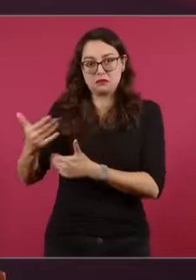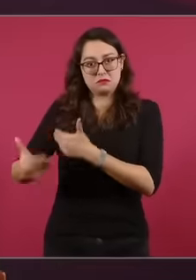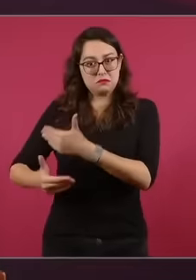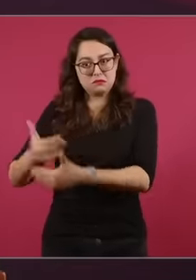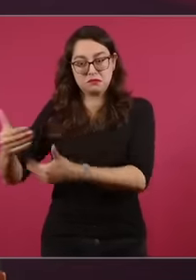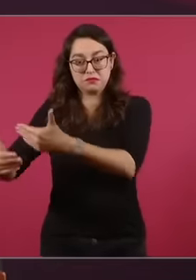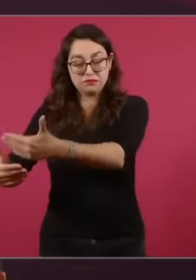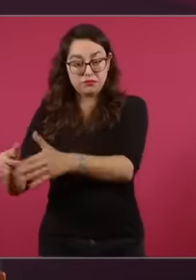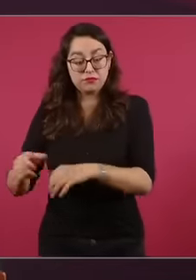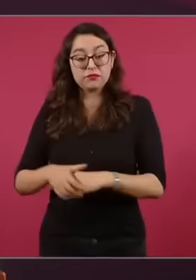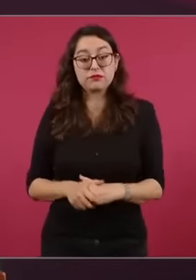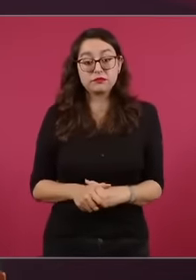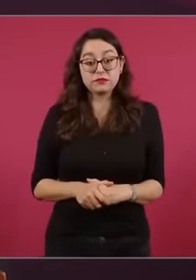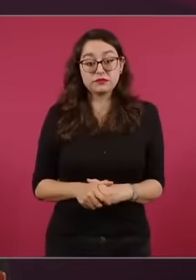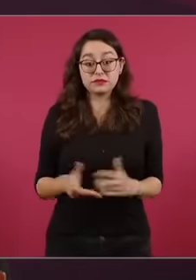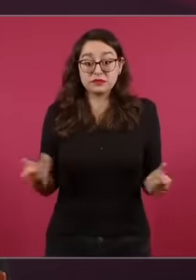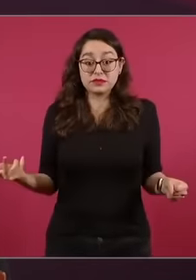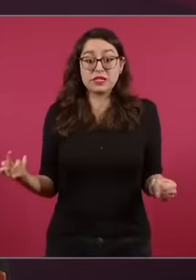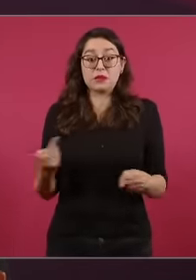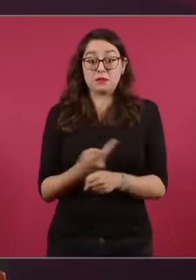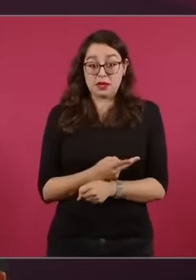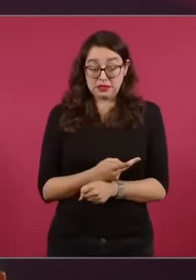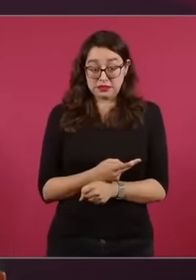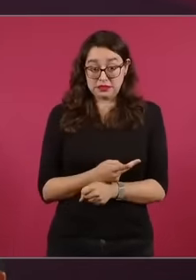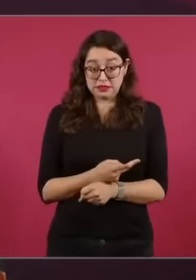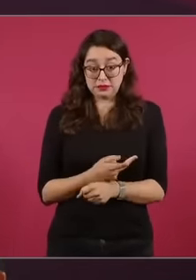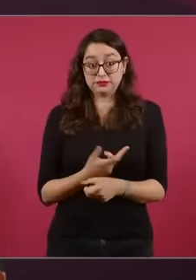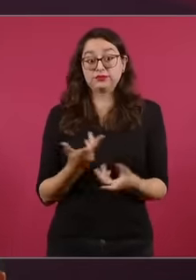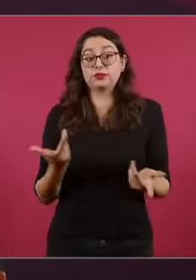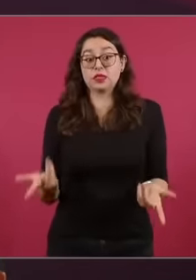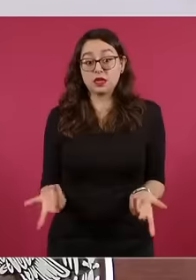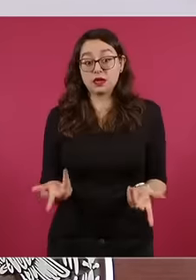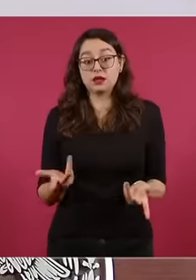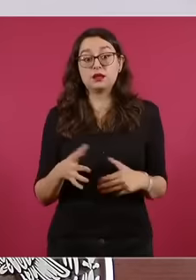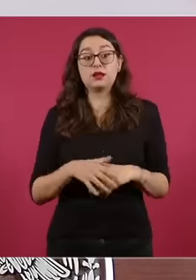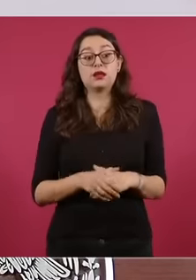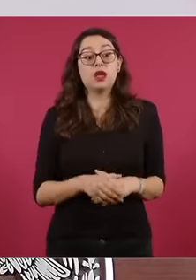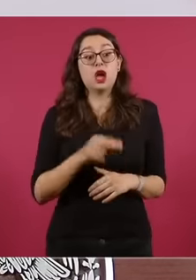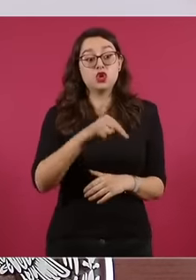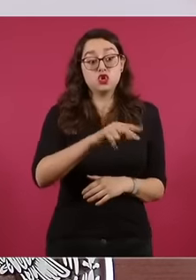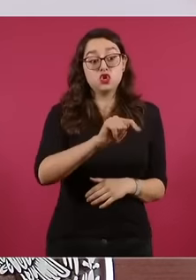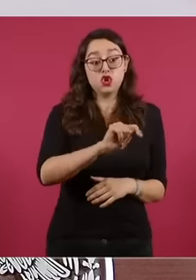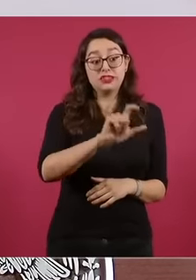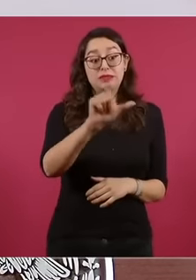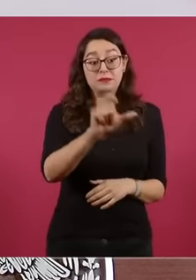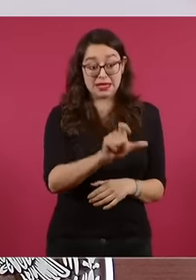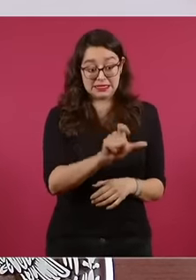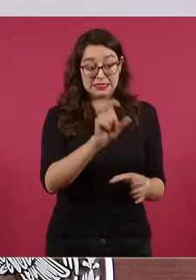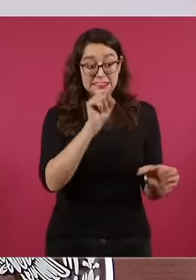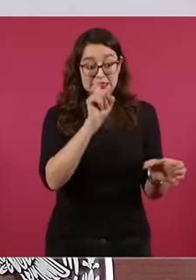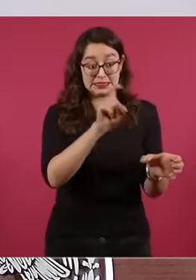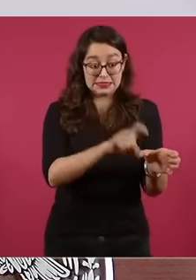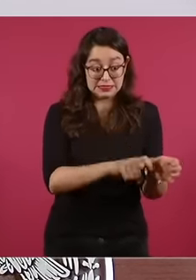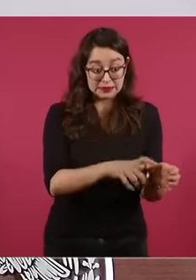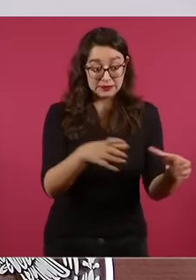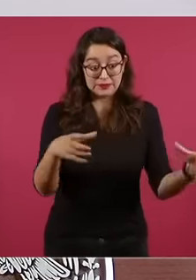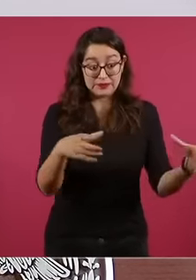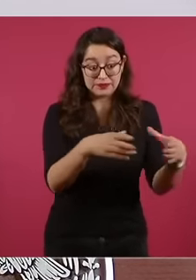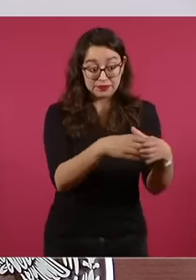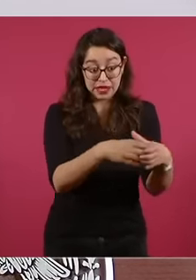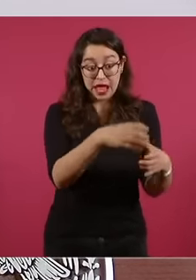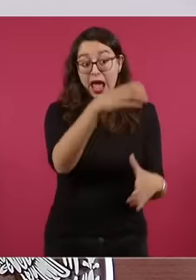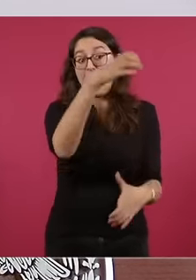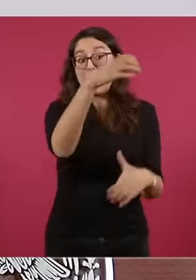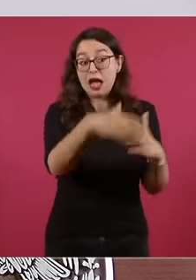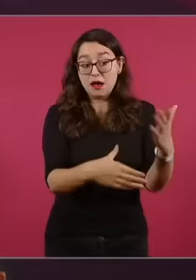los trabajadores que estaban laborando en Notimex a la hora de extinguirse la agencia, son los que formaron